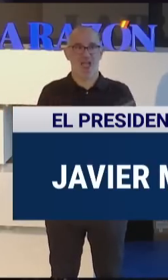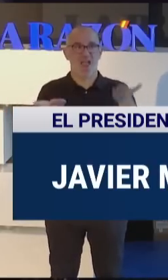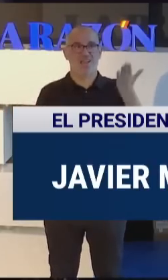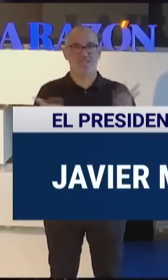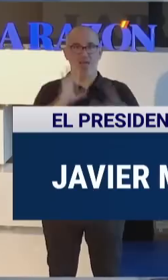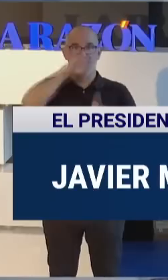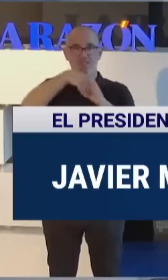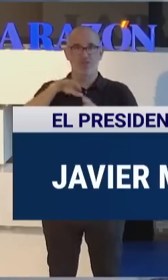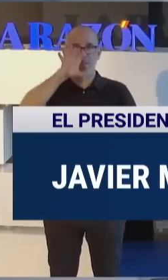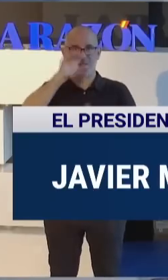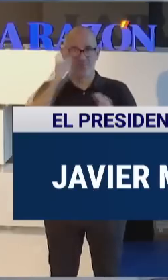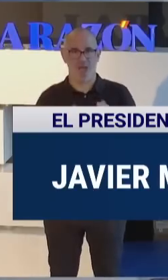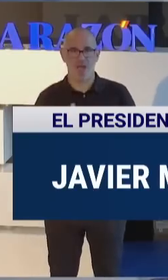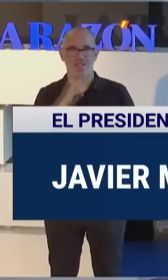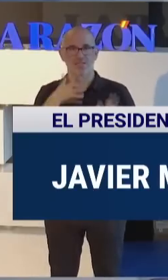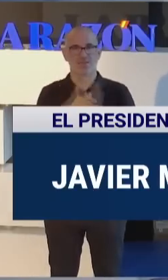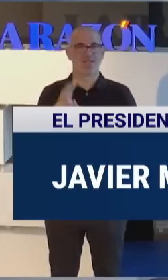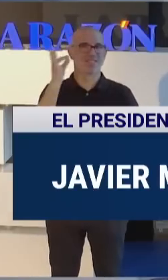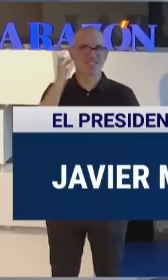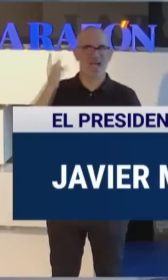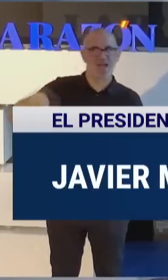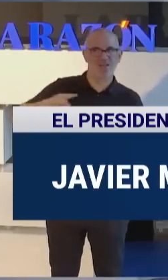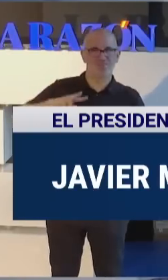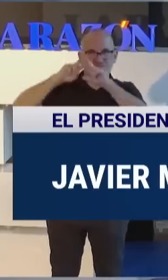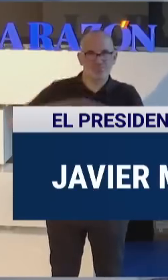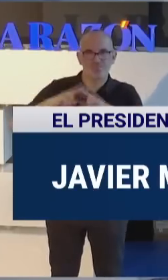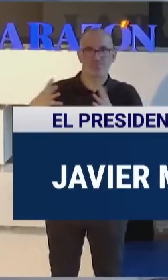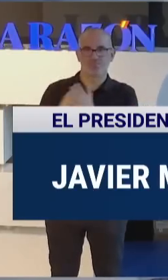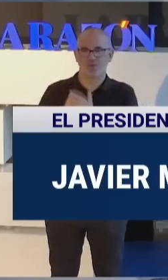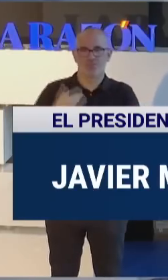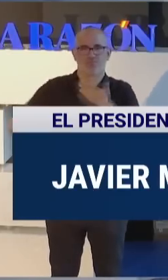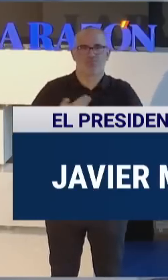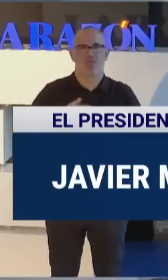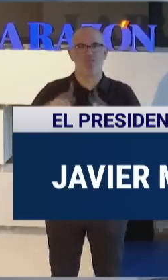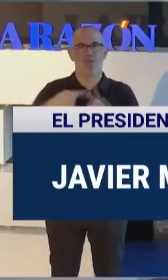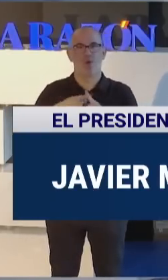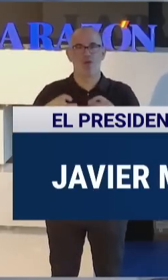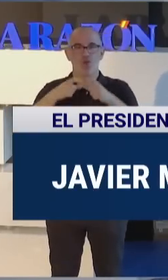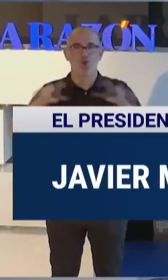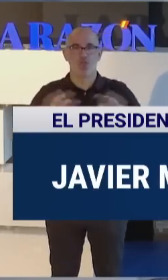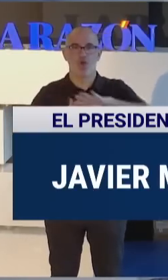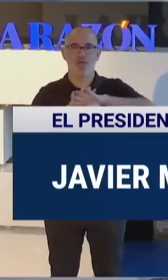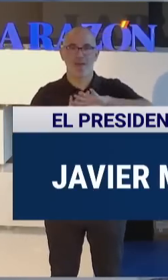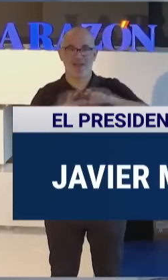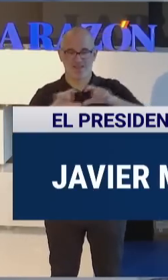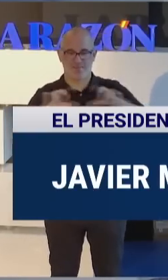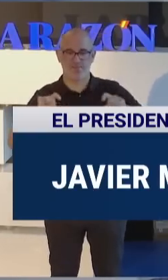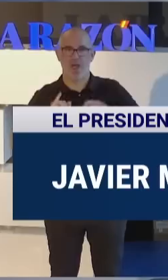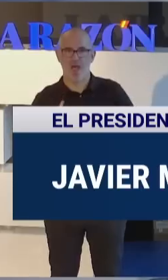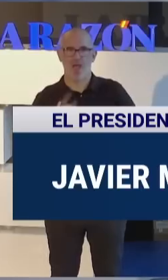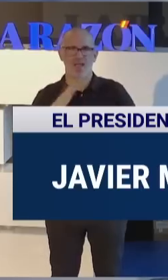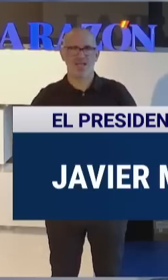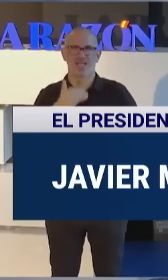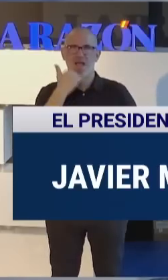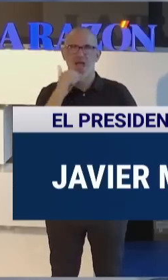momento había unas chicas que pasaban con tiqueadoras. Es más, en ese momento después se puso el código de barras. Estamos hablando